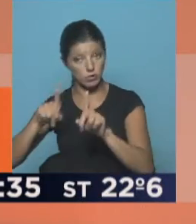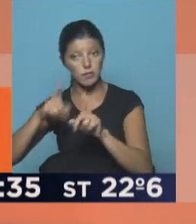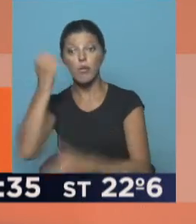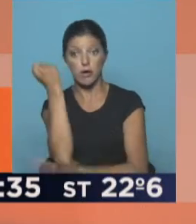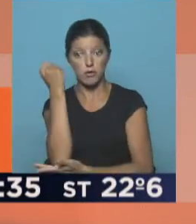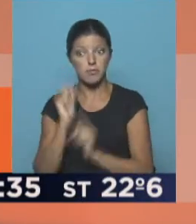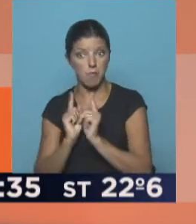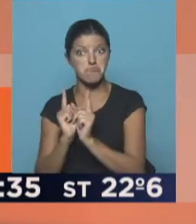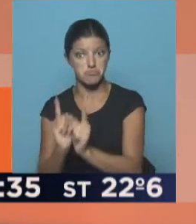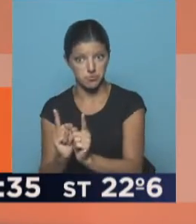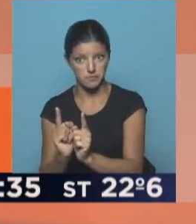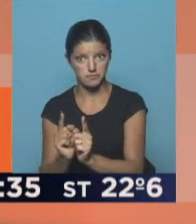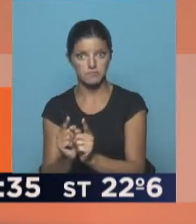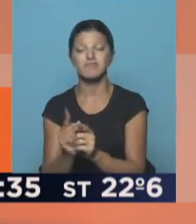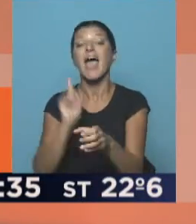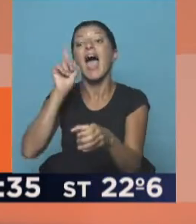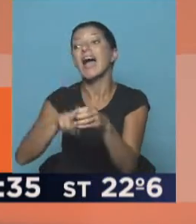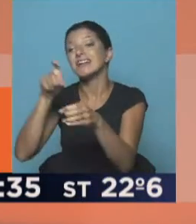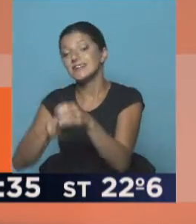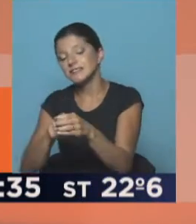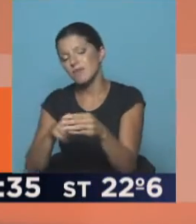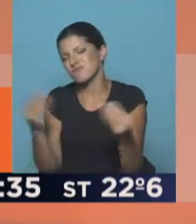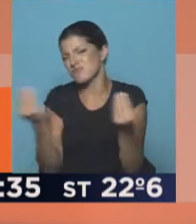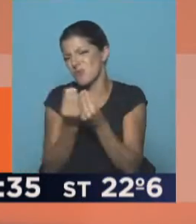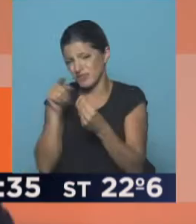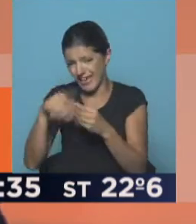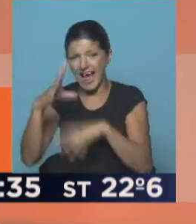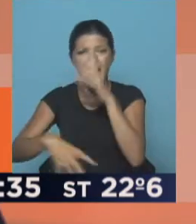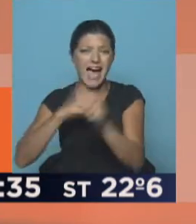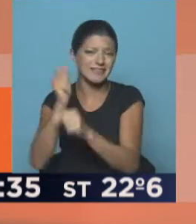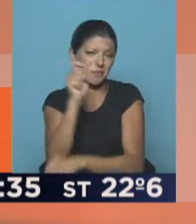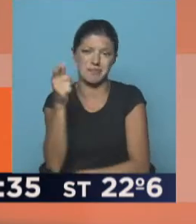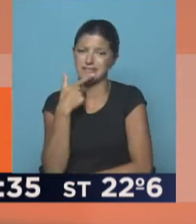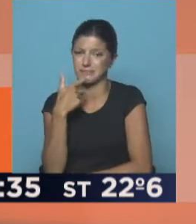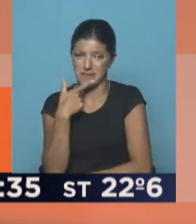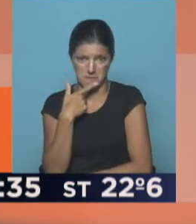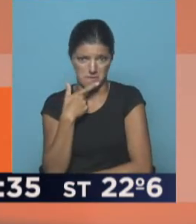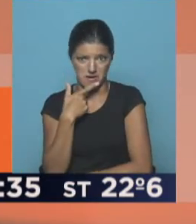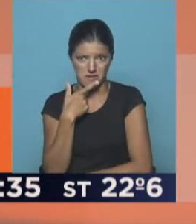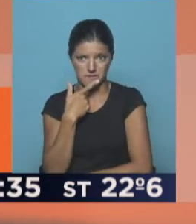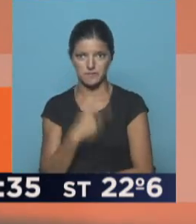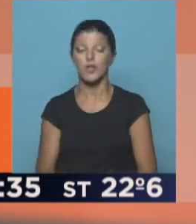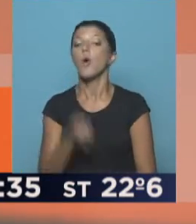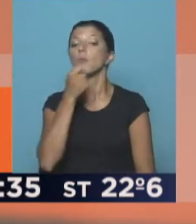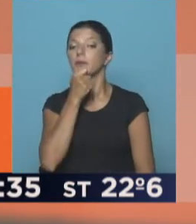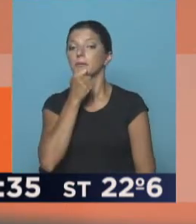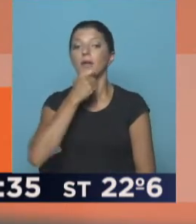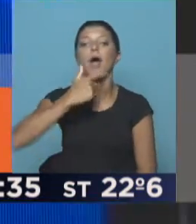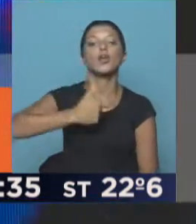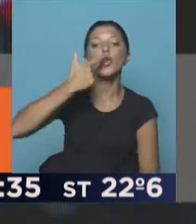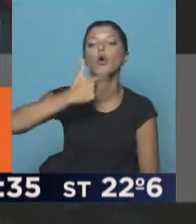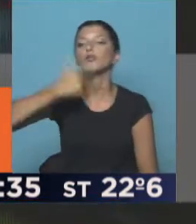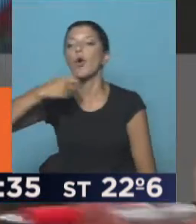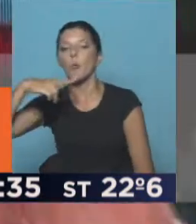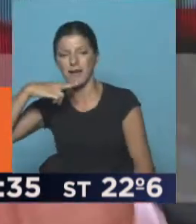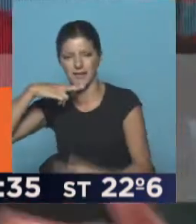economía. ¿Alianzas posibles? Innumerables de aquí a septiembre. Falta mucho. De hecho, hay una que es rojo, rojo, verde.